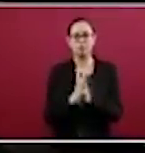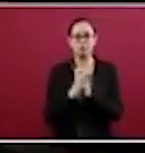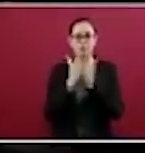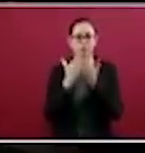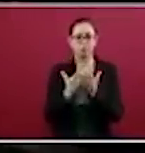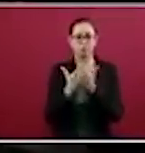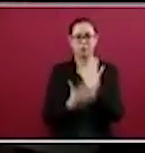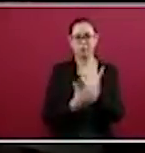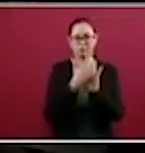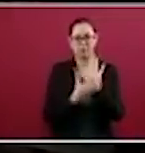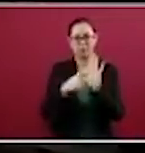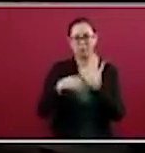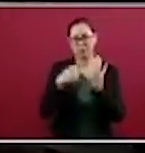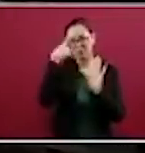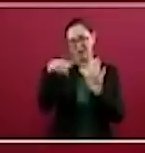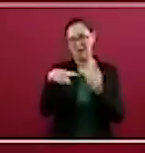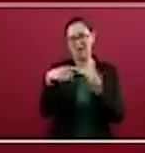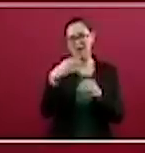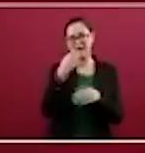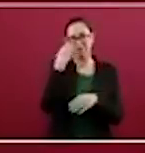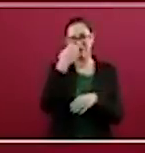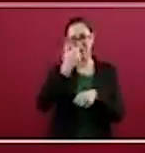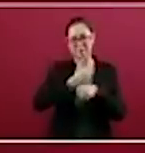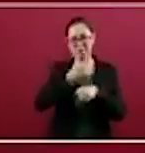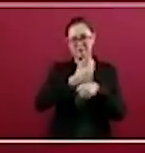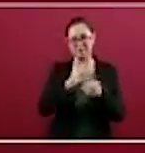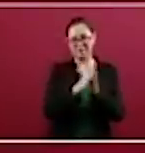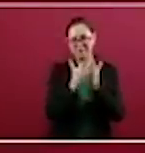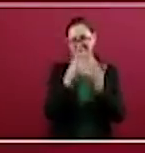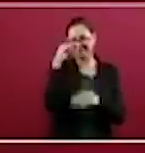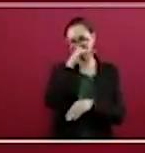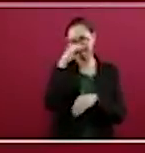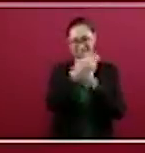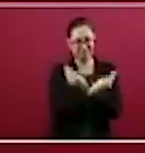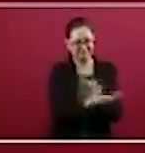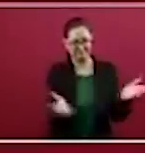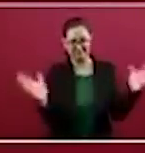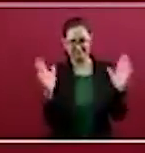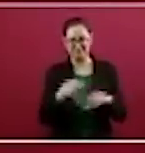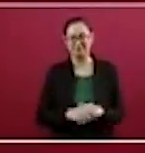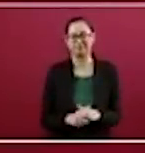de Texto Gratuito. Es todo un acontecimiento